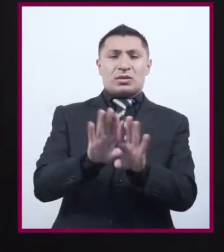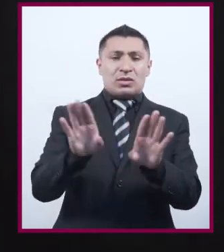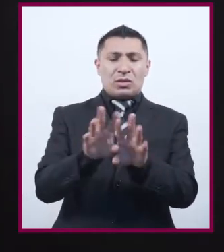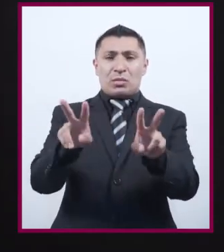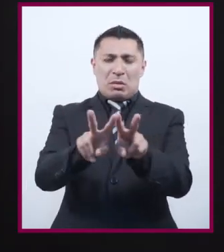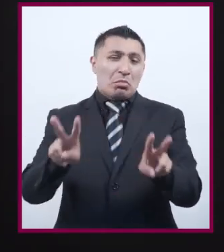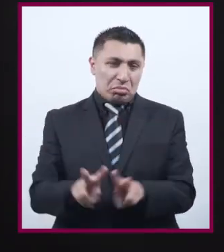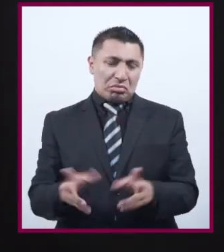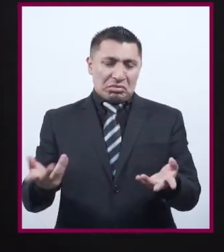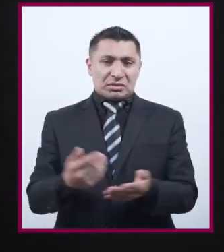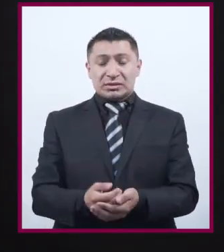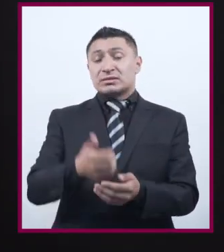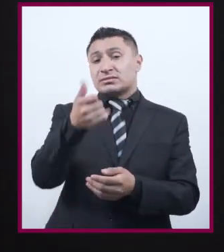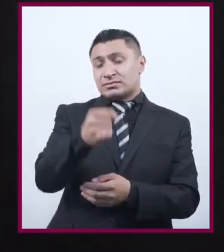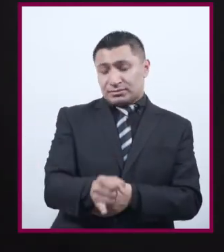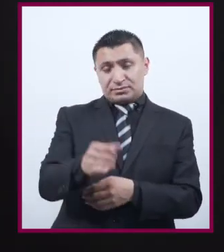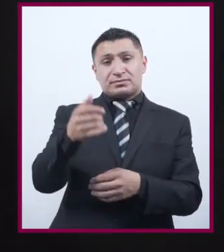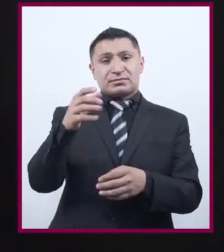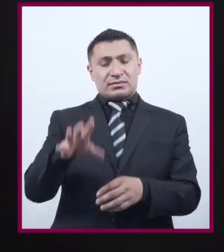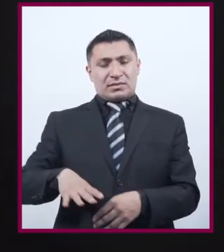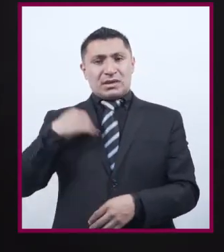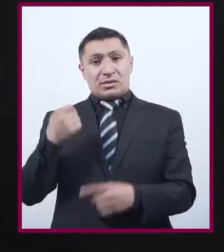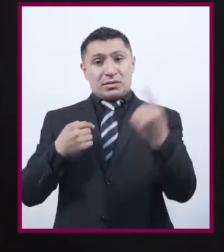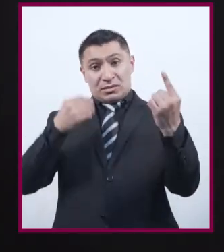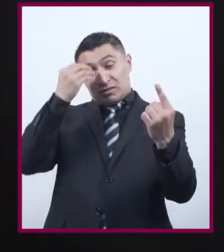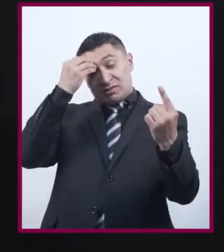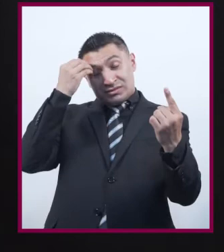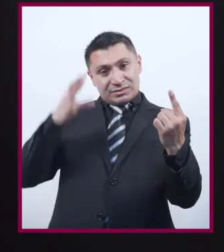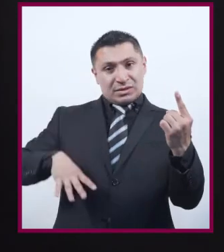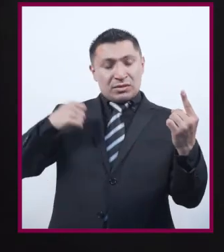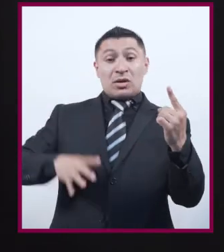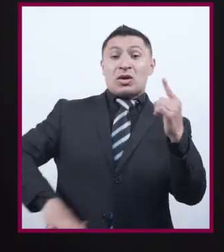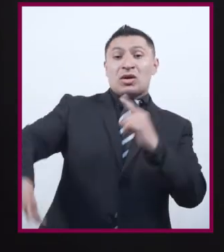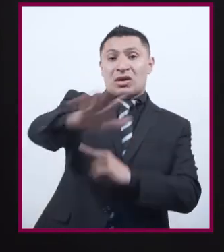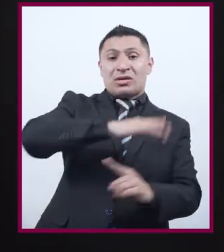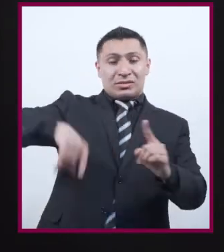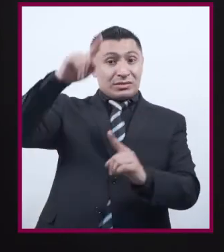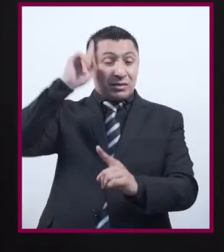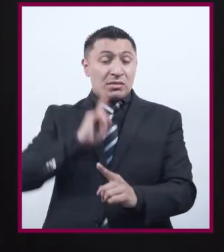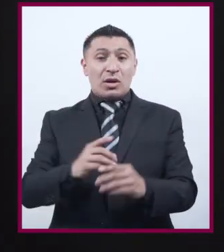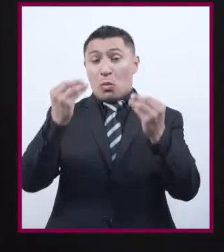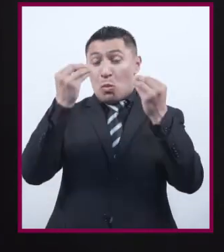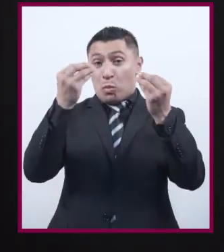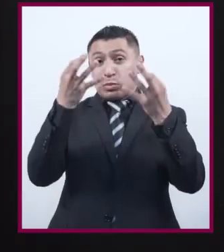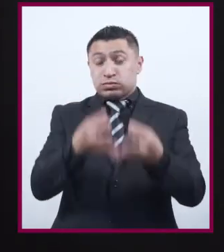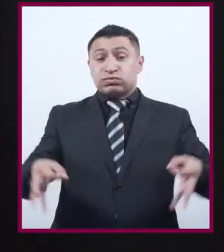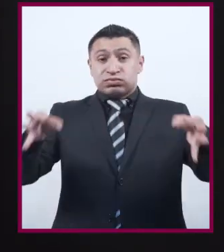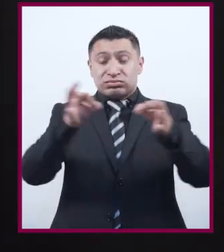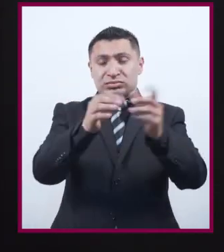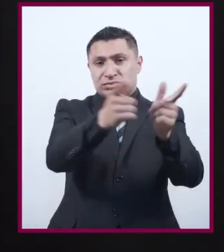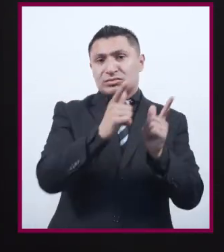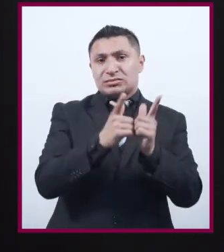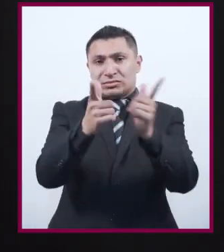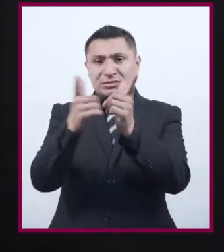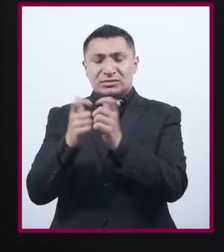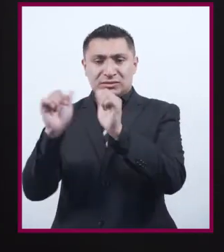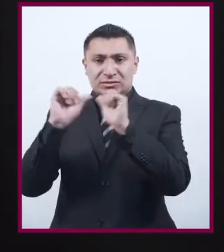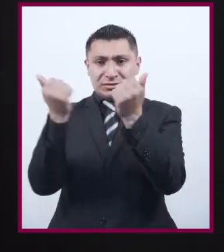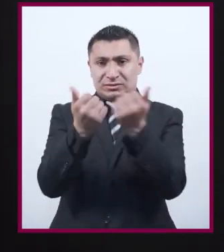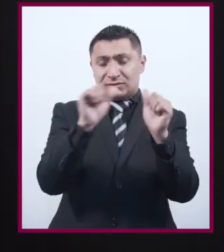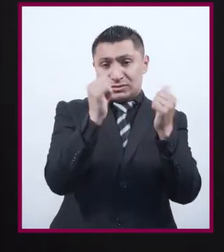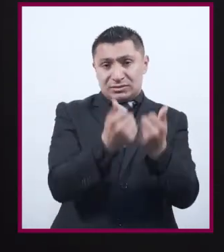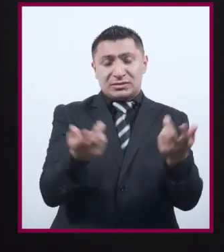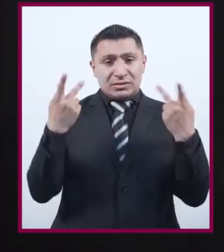Así, la lucha de unas se transformó en la lucha de todas, o de un número importante de asociaciones y de personas de la sociedad civil